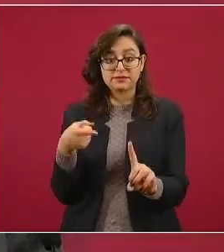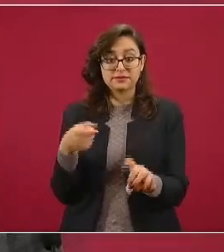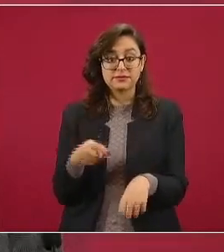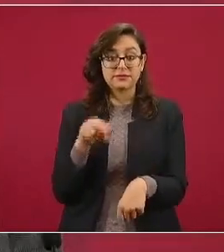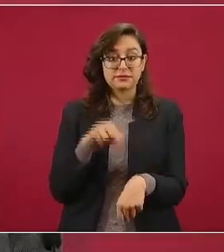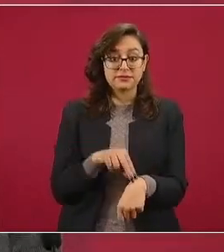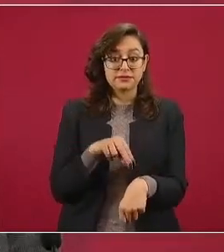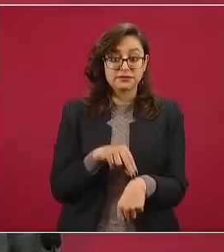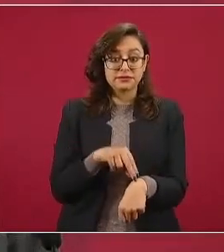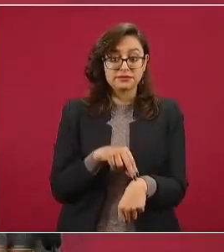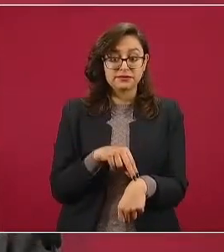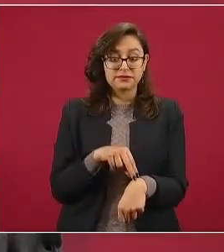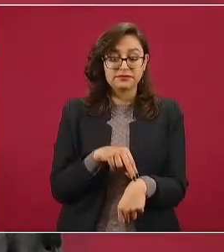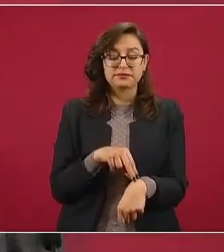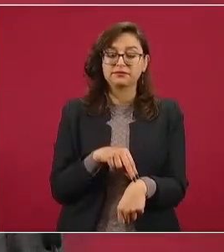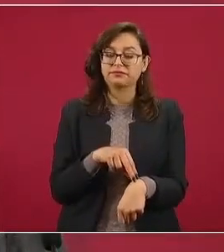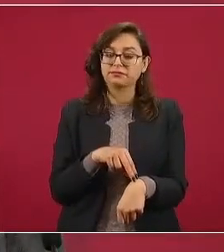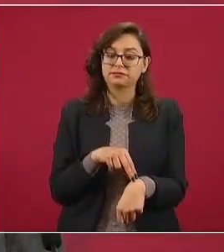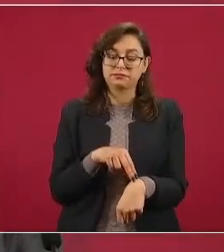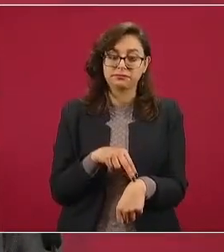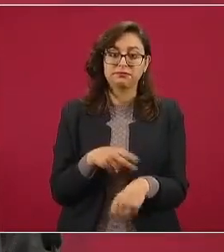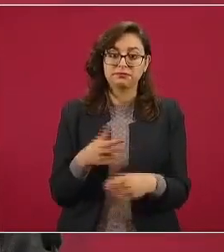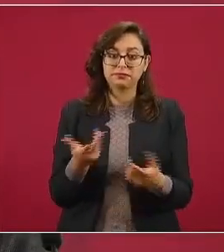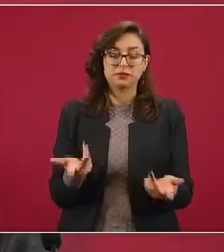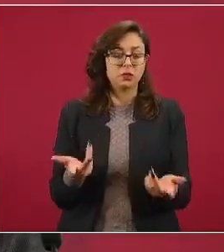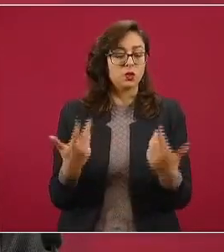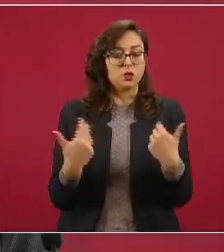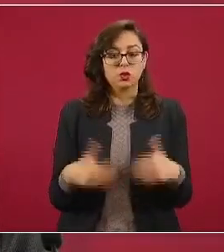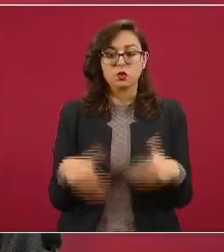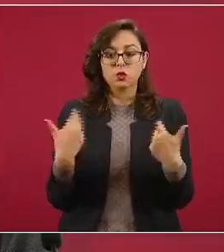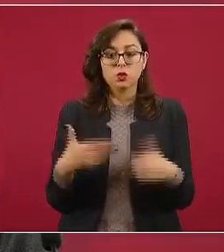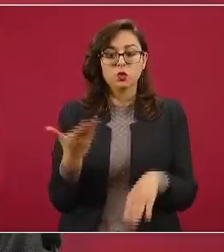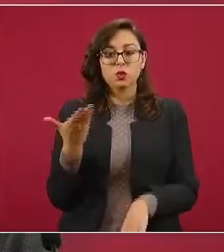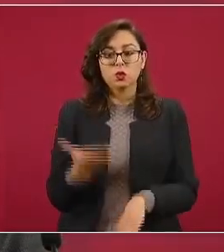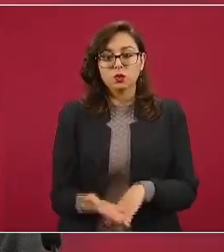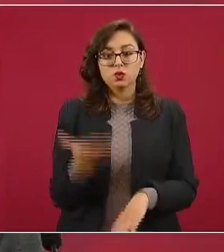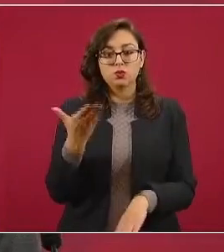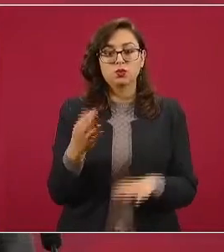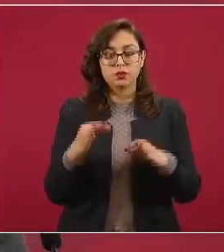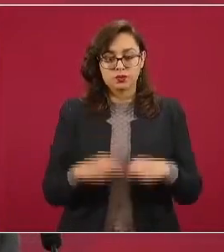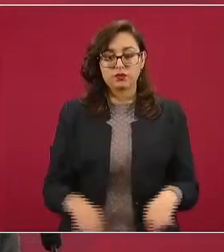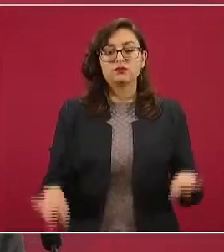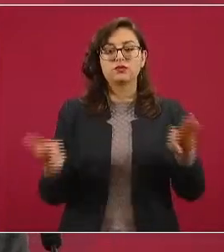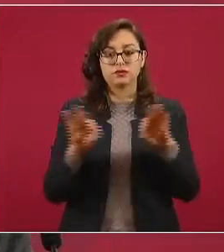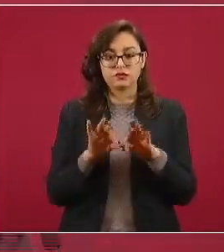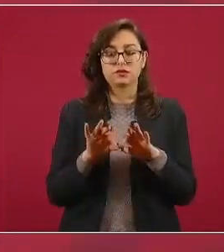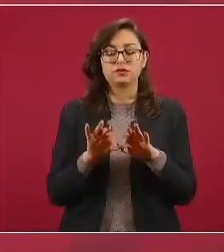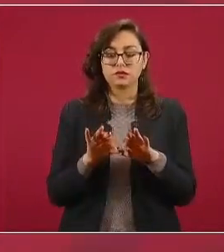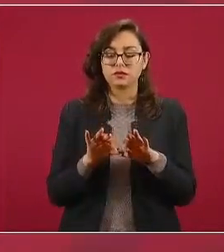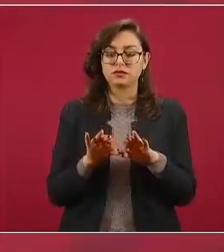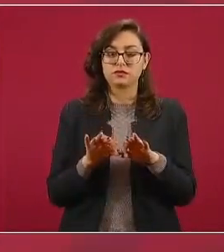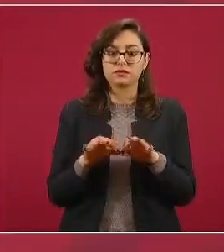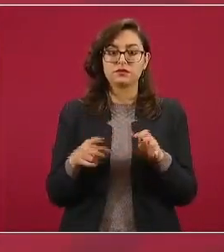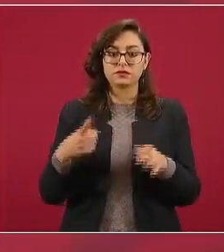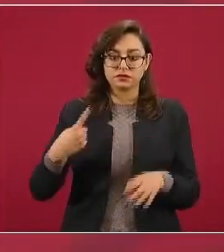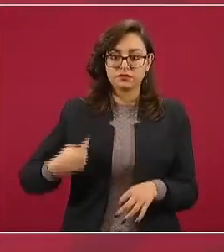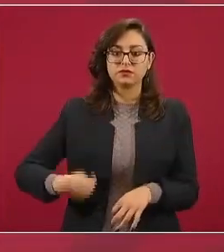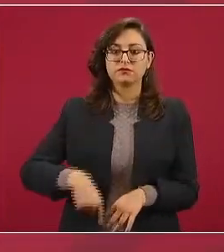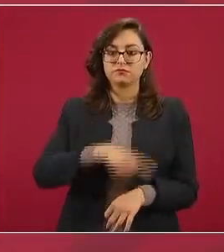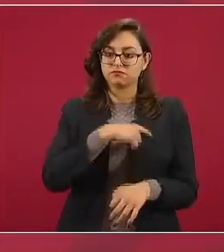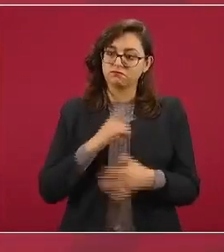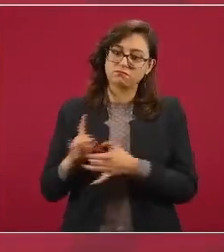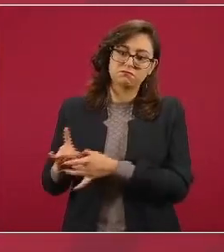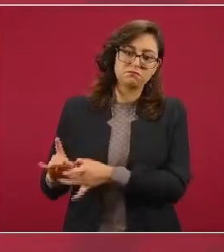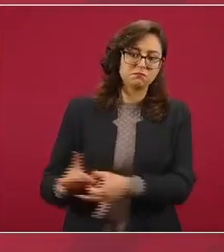médica, esto que es tan importante, estamos mucho, muy